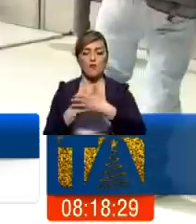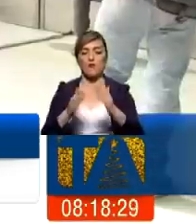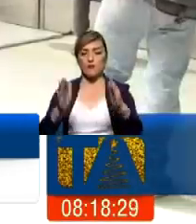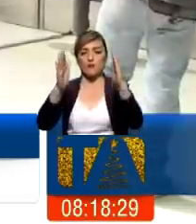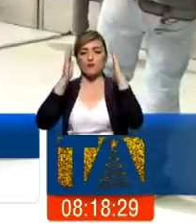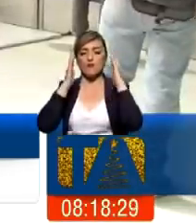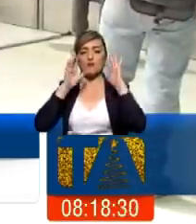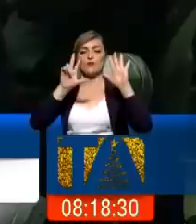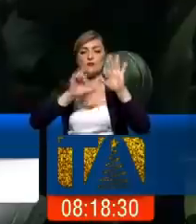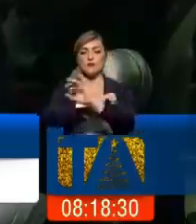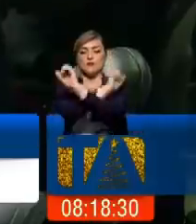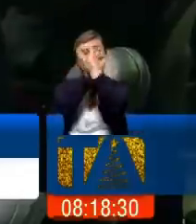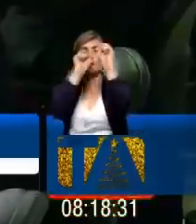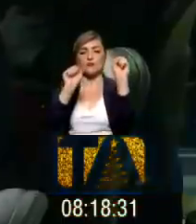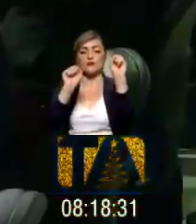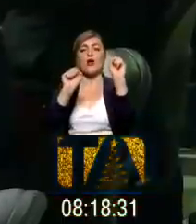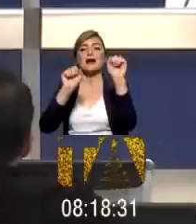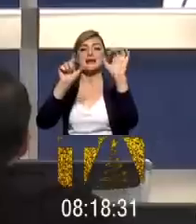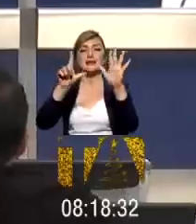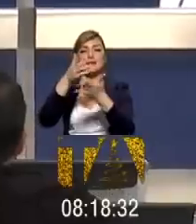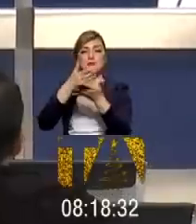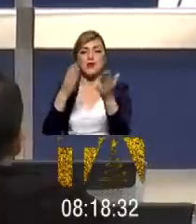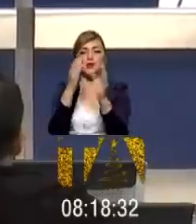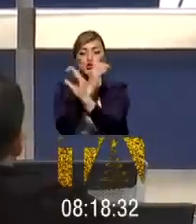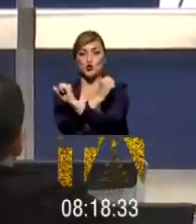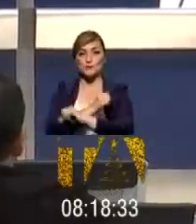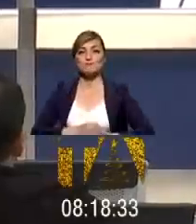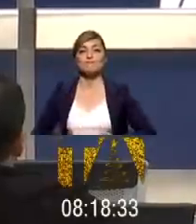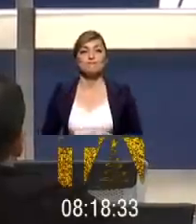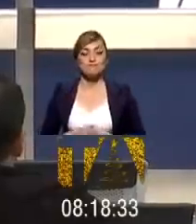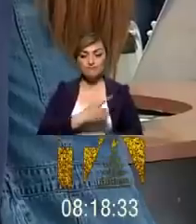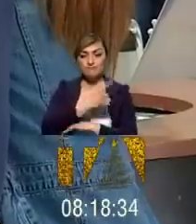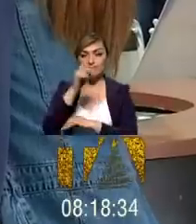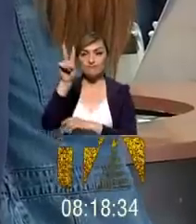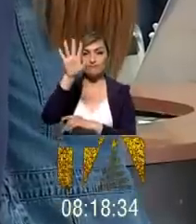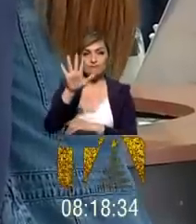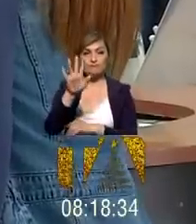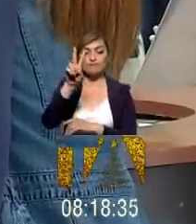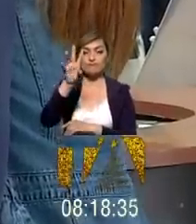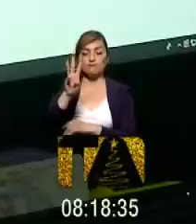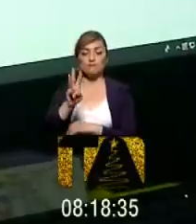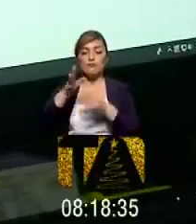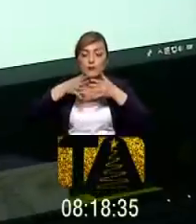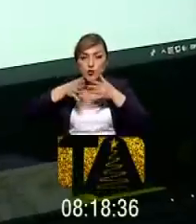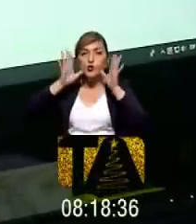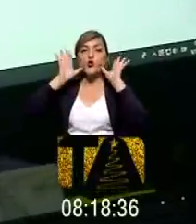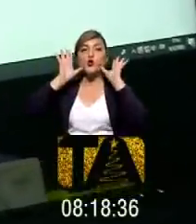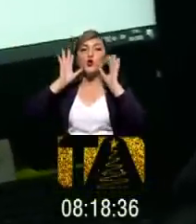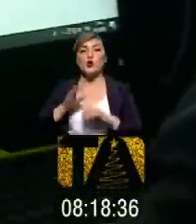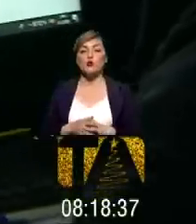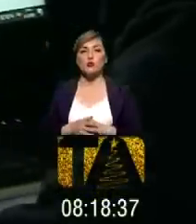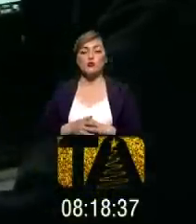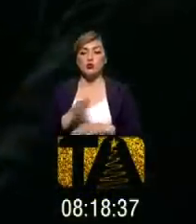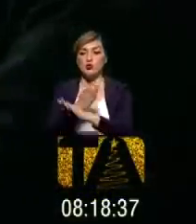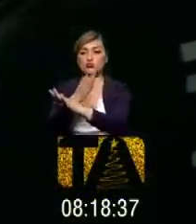atención que será de 8 de la mañana hasta las 19:30. Recuerde que los días 25 y 26 de diciembre no se